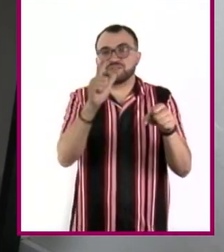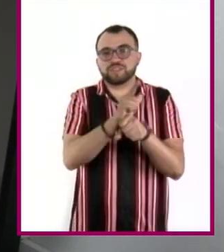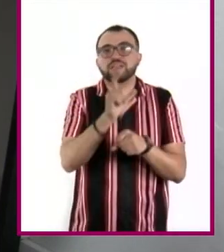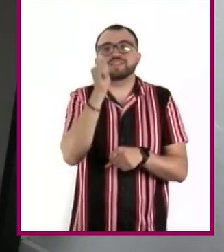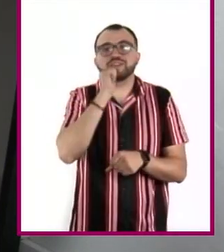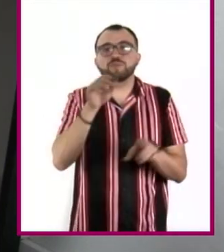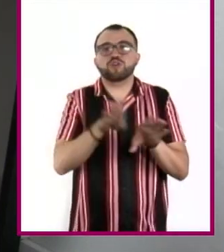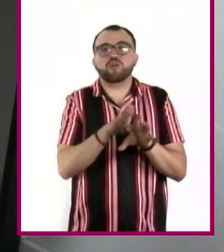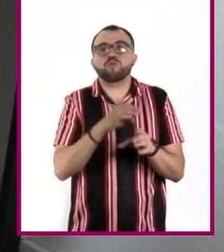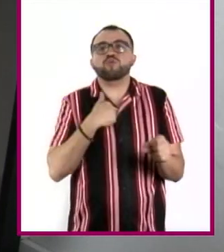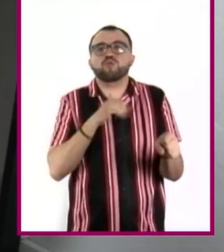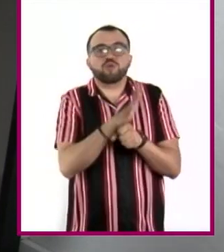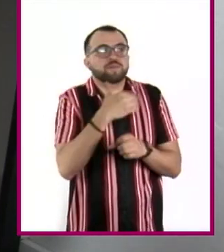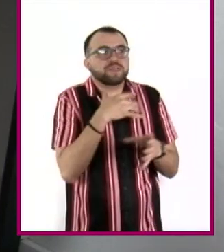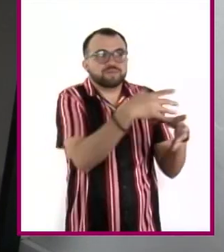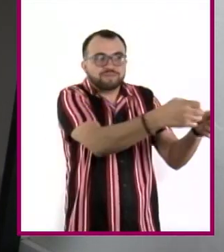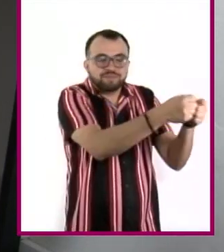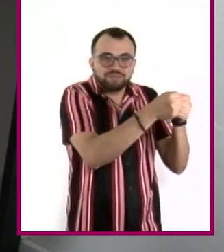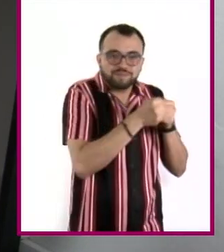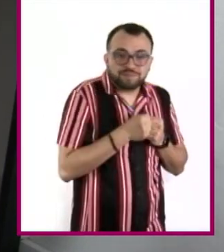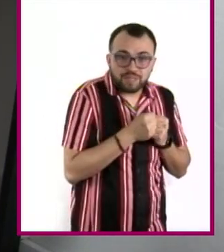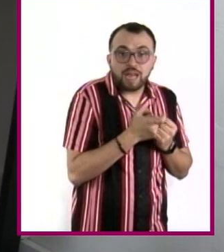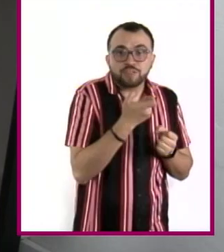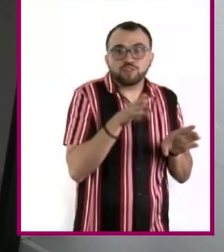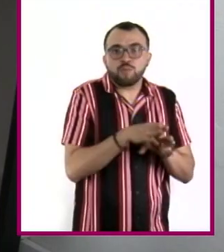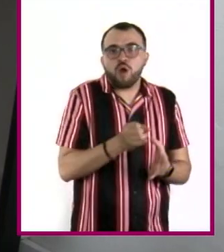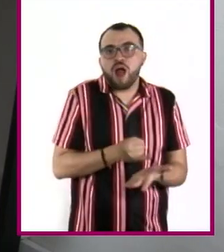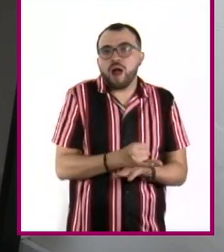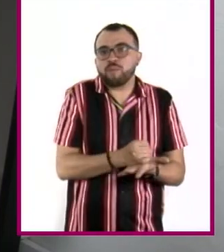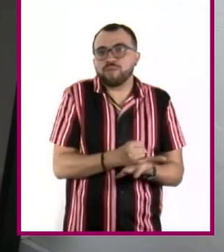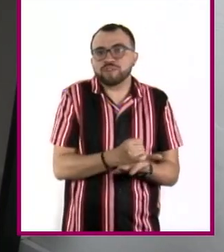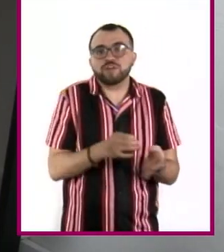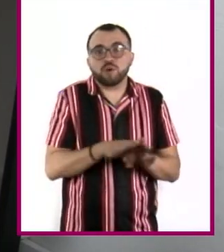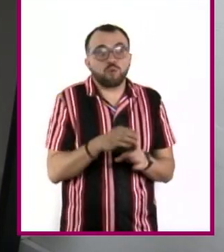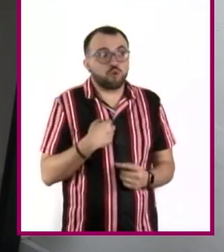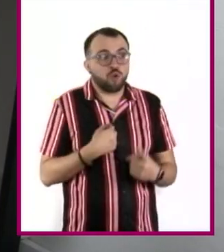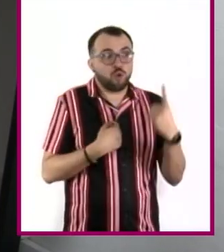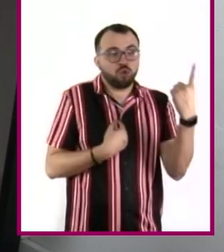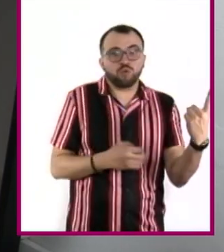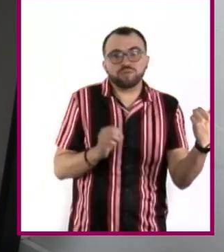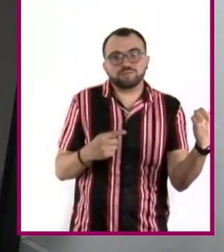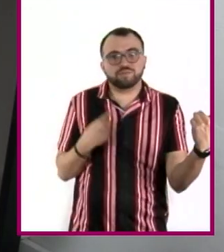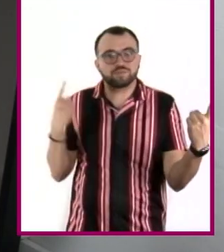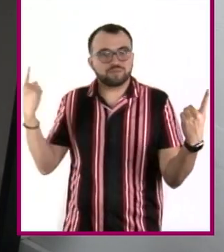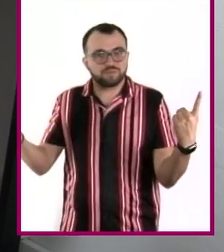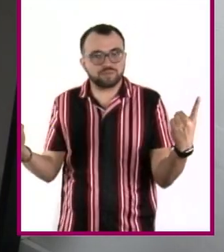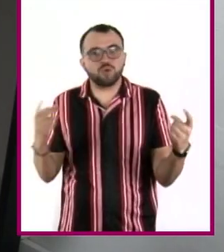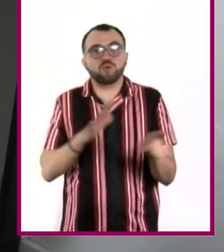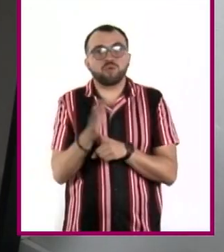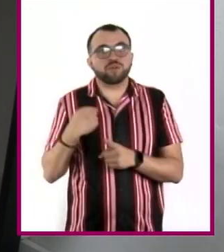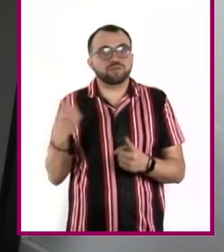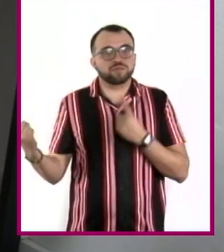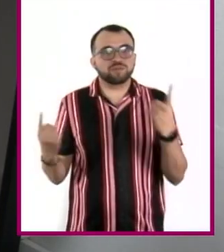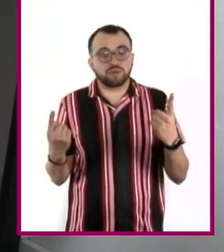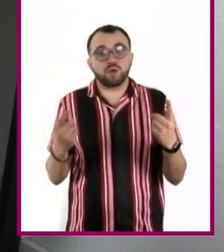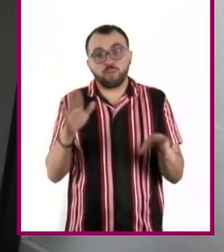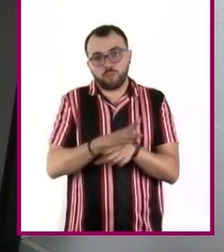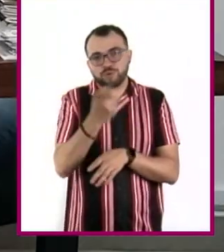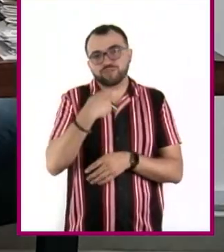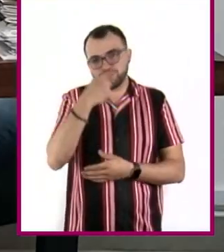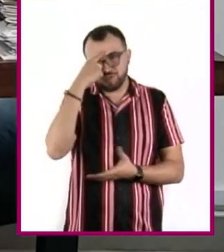aliados, y eso lleva a apostar por uno u otro poder. Por eso confío en que el mundo seguirá siendo multipolar.